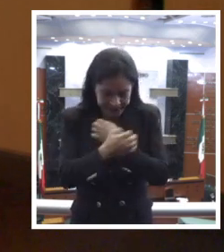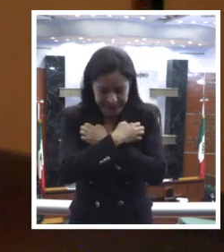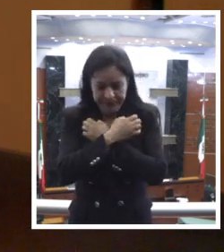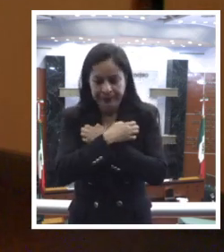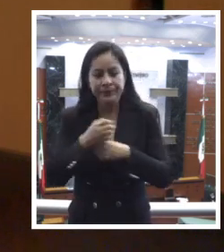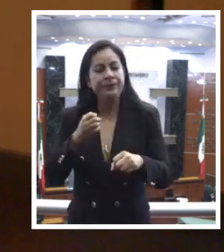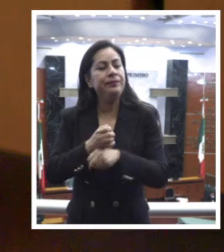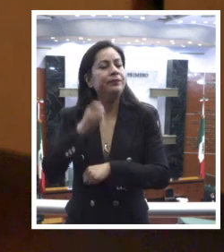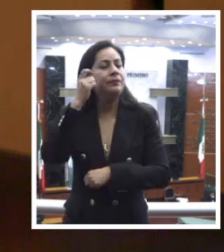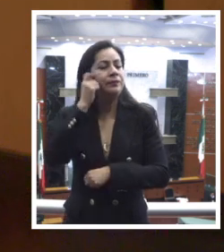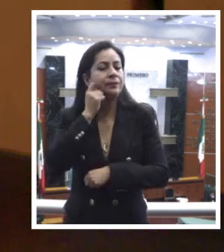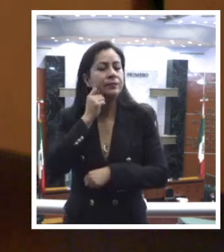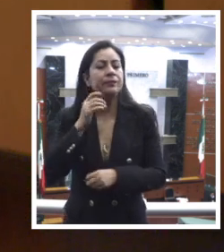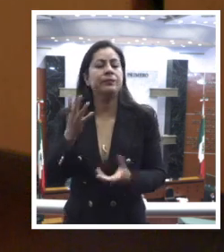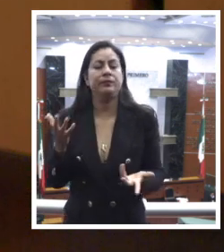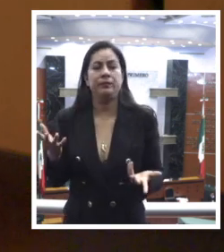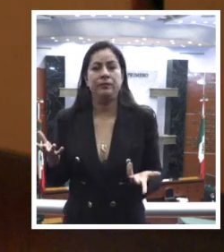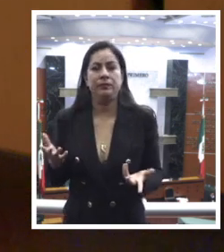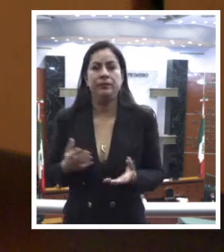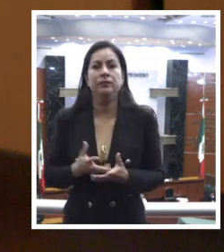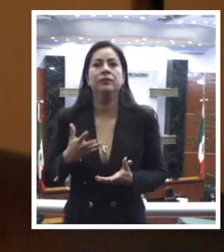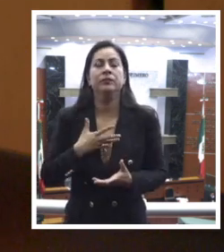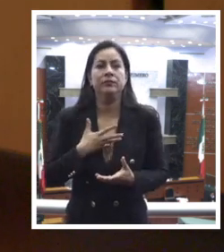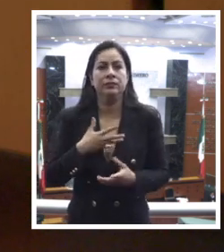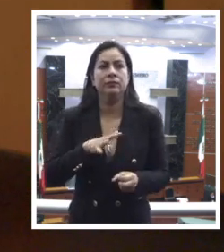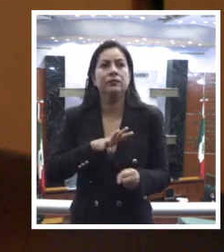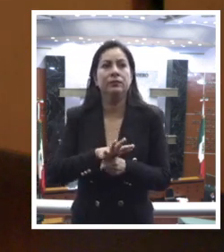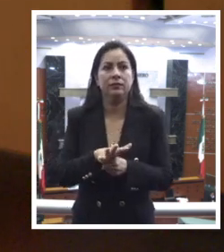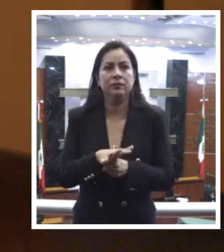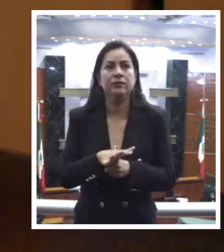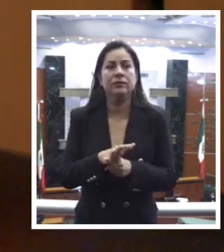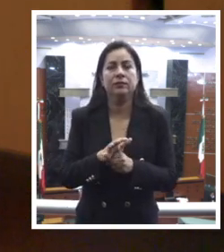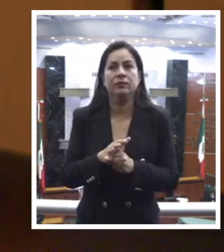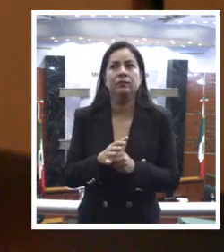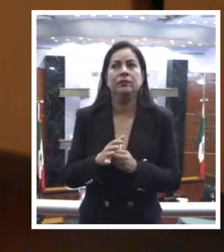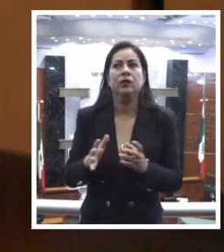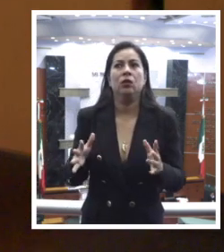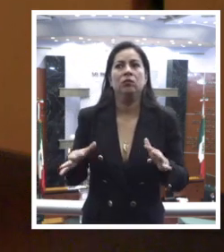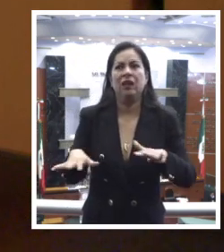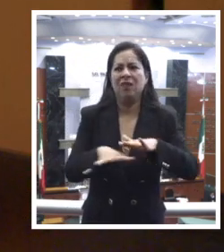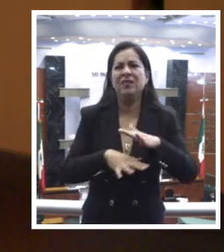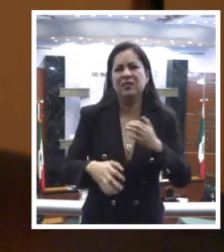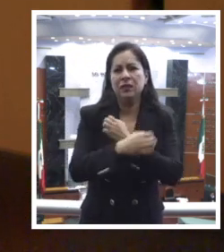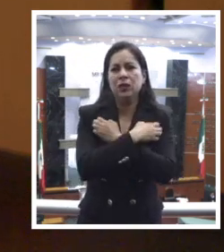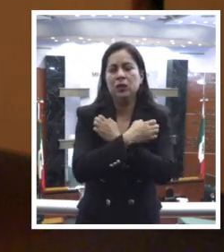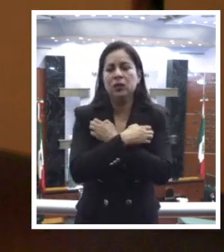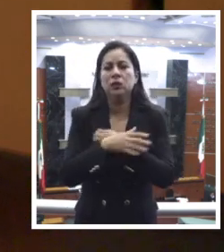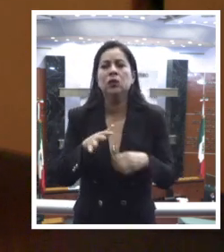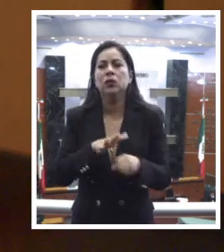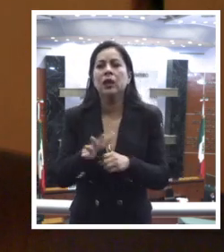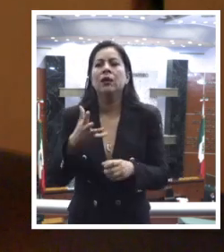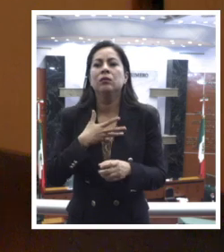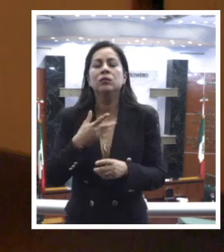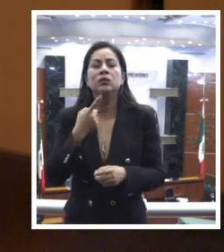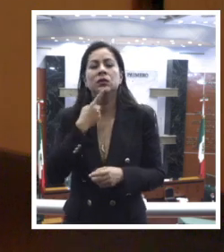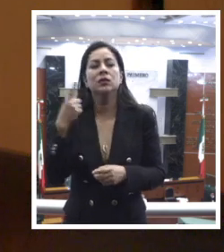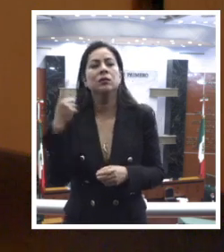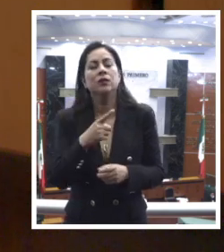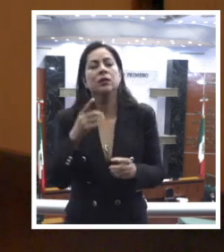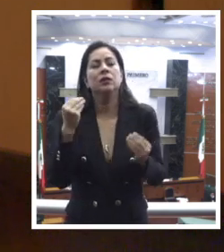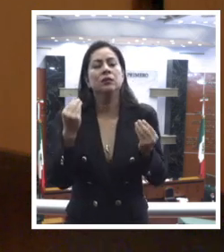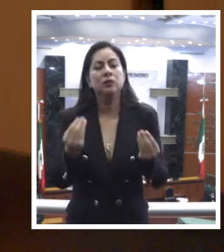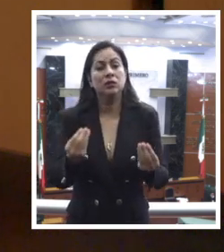estado, que tiene que ver mucho con infraestructura educativa. Tenemos mucha demanda de